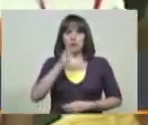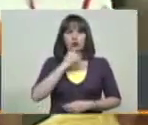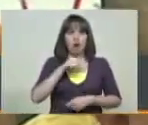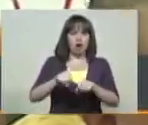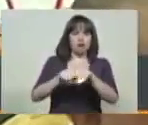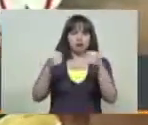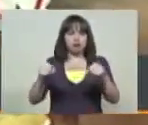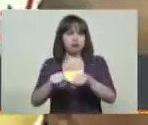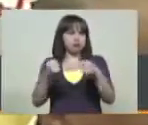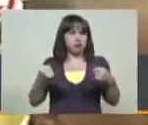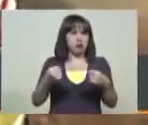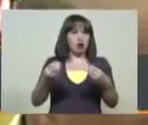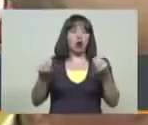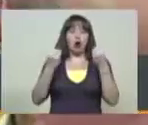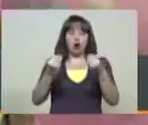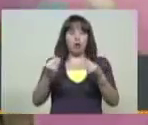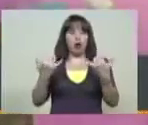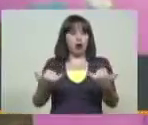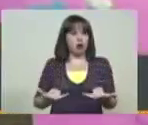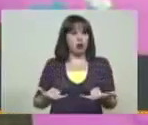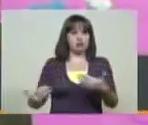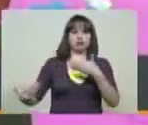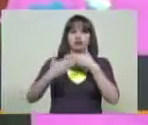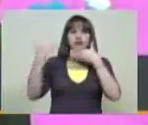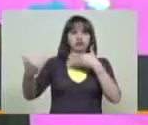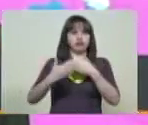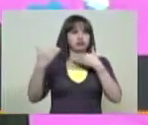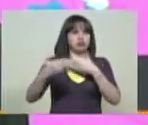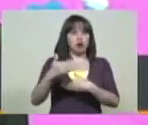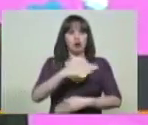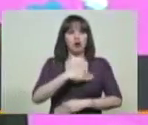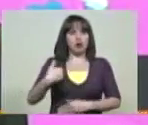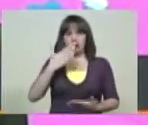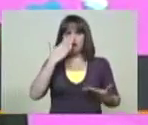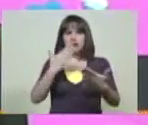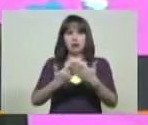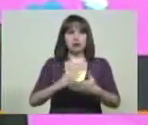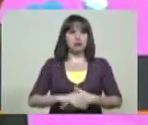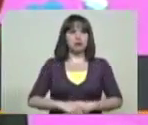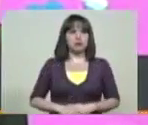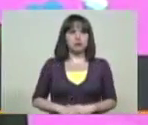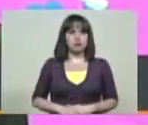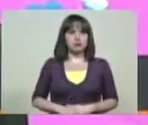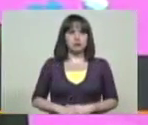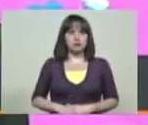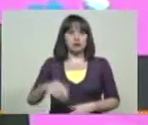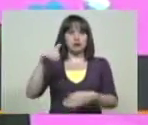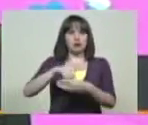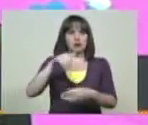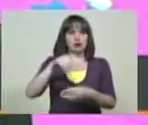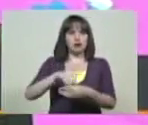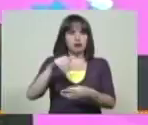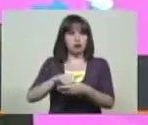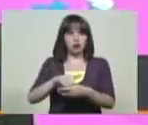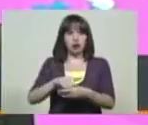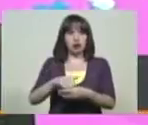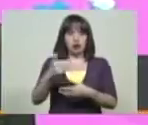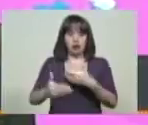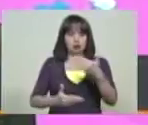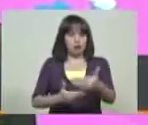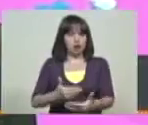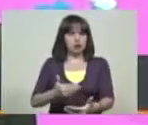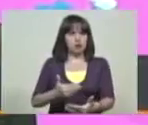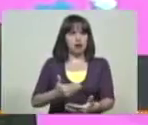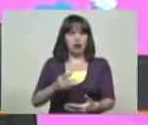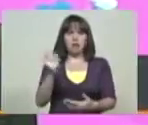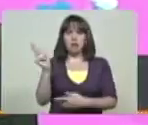y saldremos de aquí a enfrentar al que nos quiere enfrentar en las elecciones las que tocan nos tocó las elecciones en